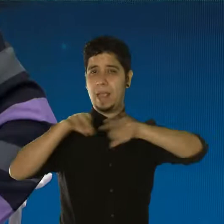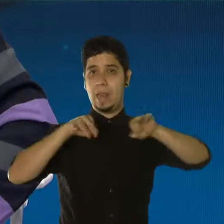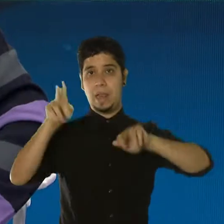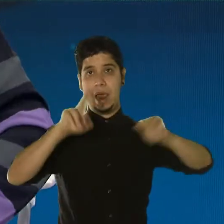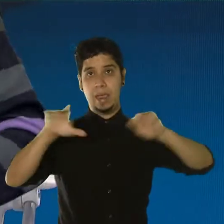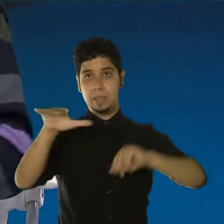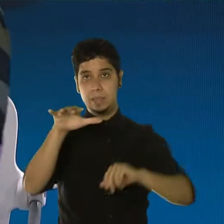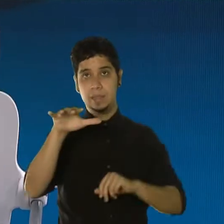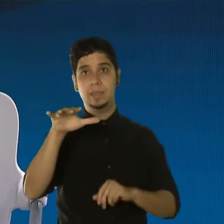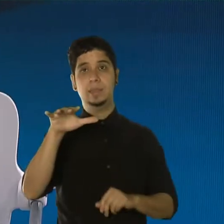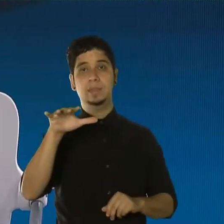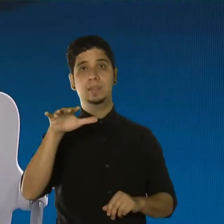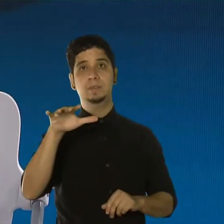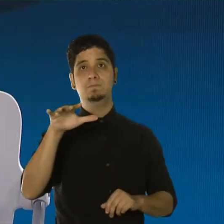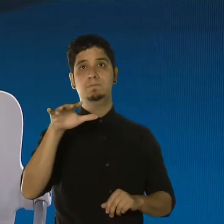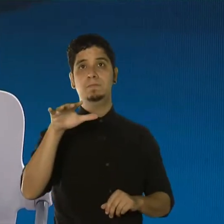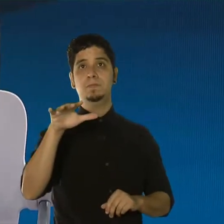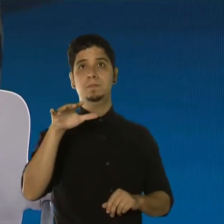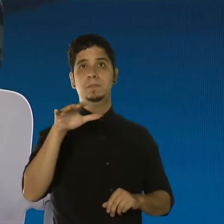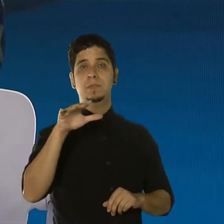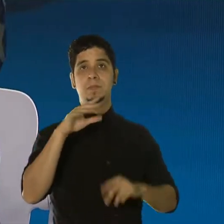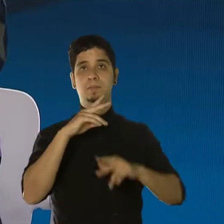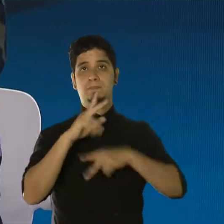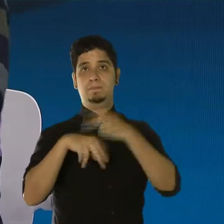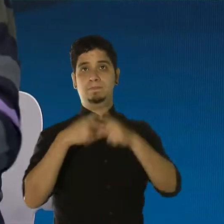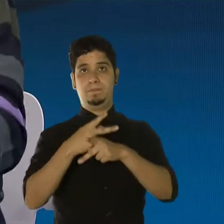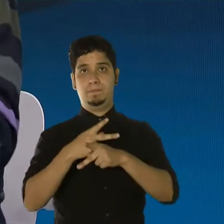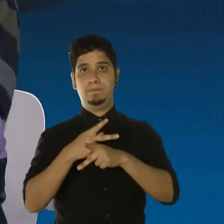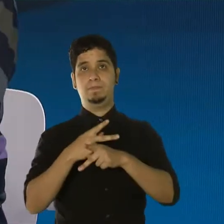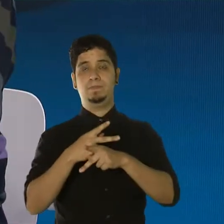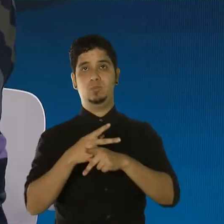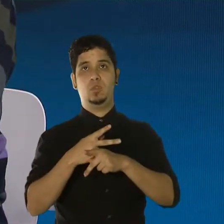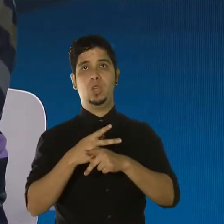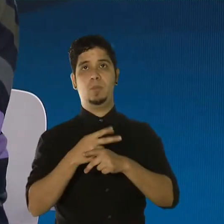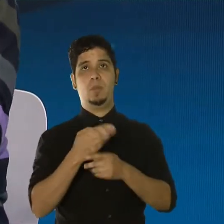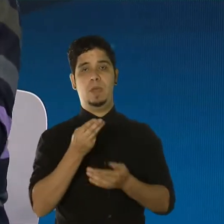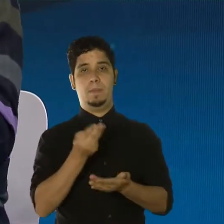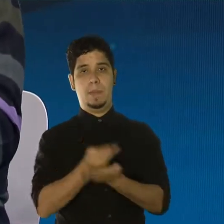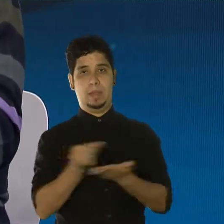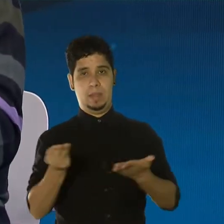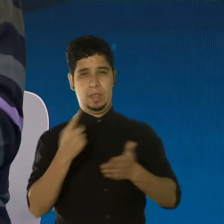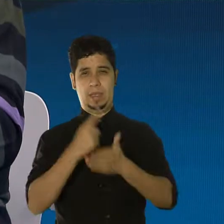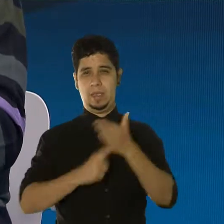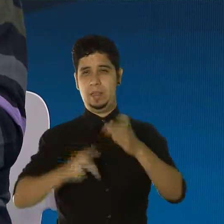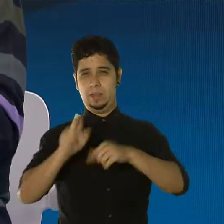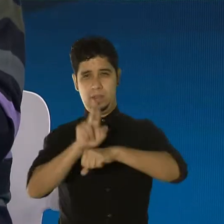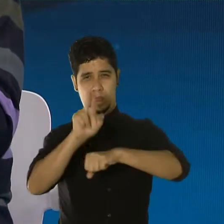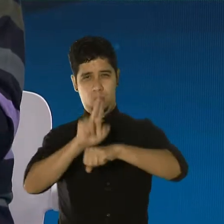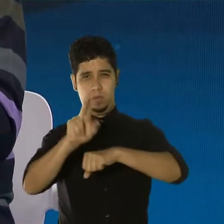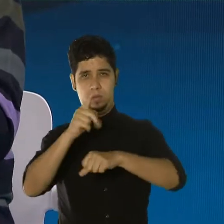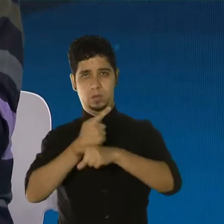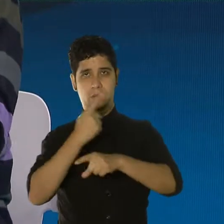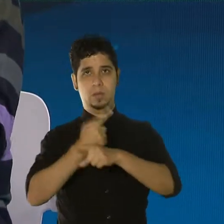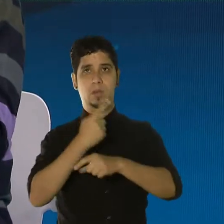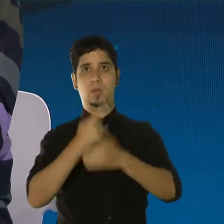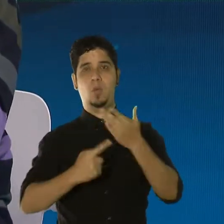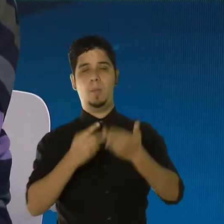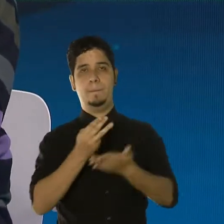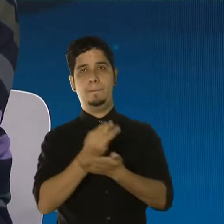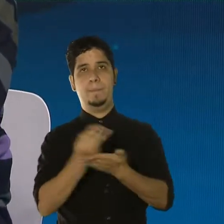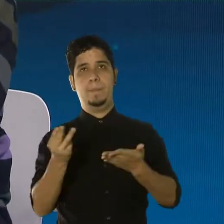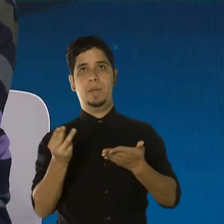público el tipo de material que se utilice, que debe ser un